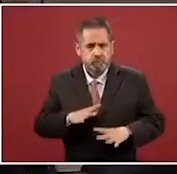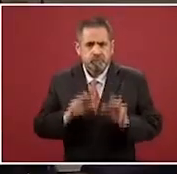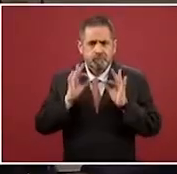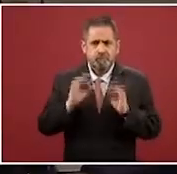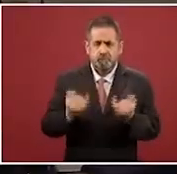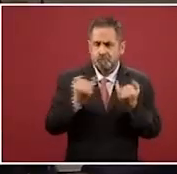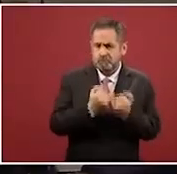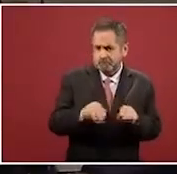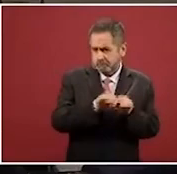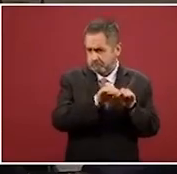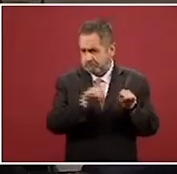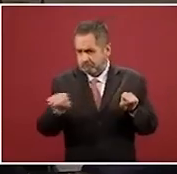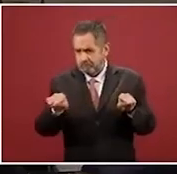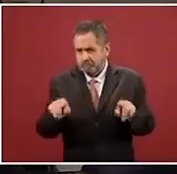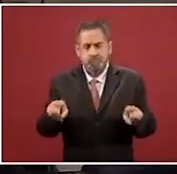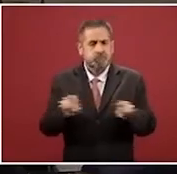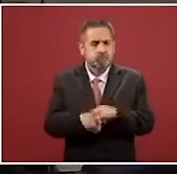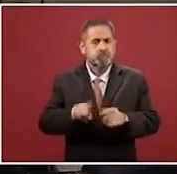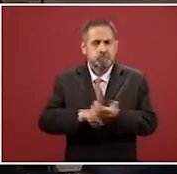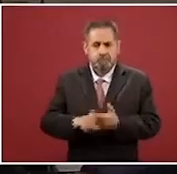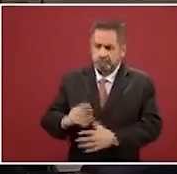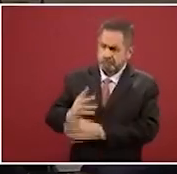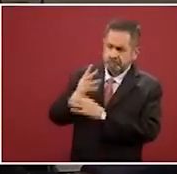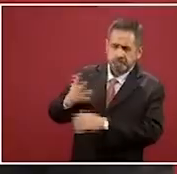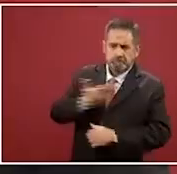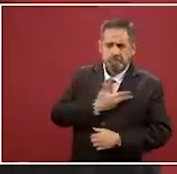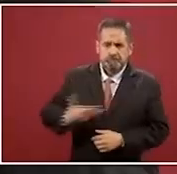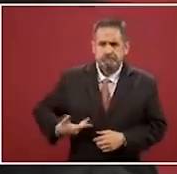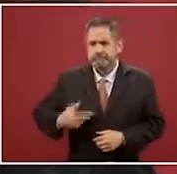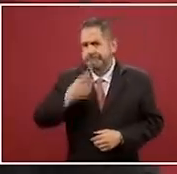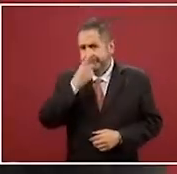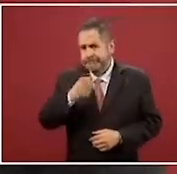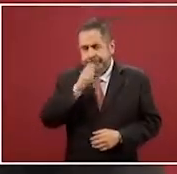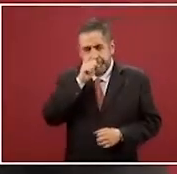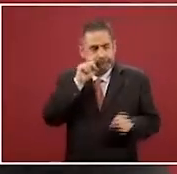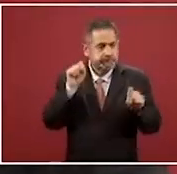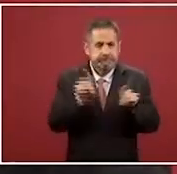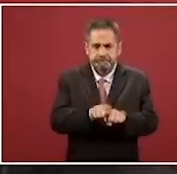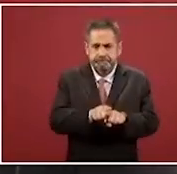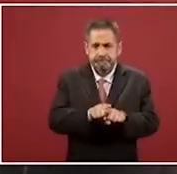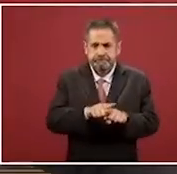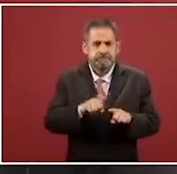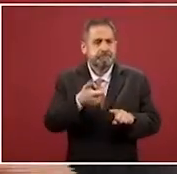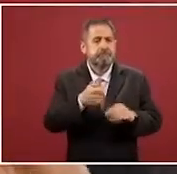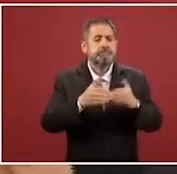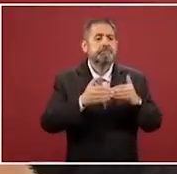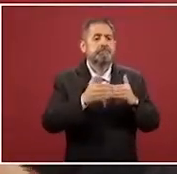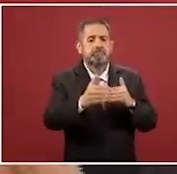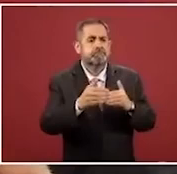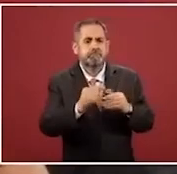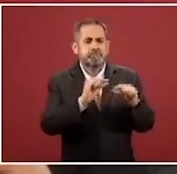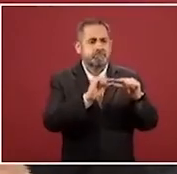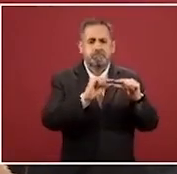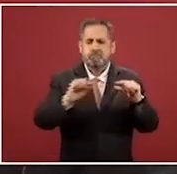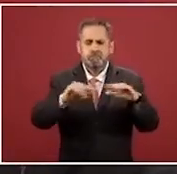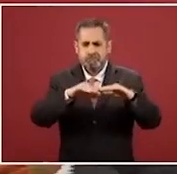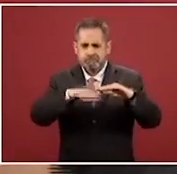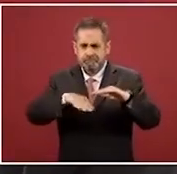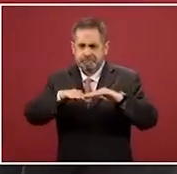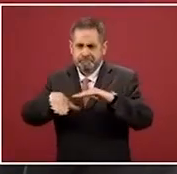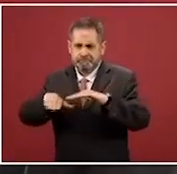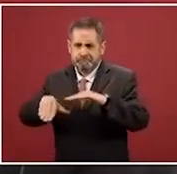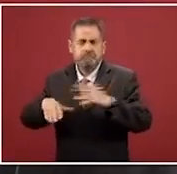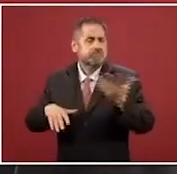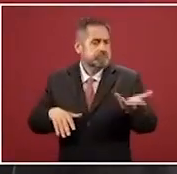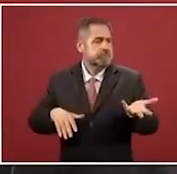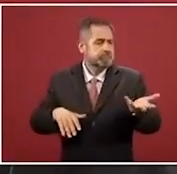logrado es mantener lo que empeñó el señor presidente, que es que estuvieran los aumentos por debajo de la inflación, que en el